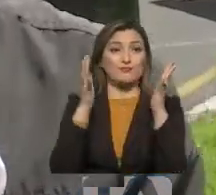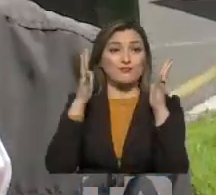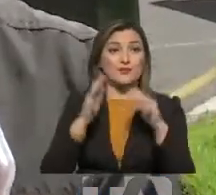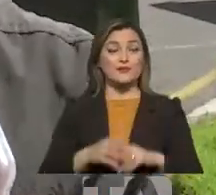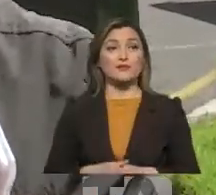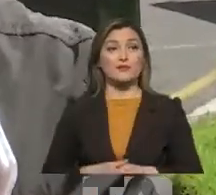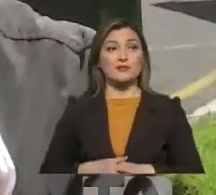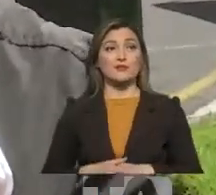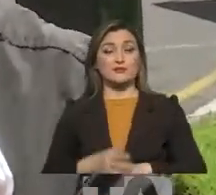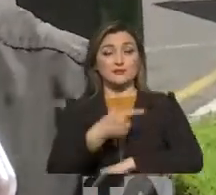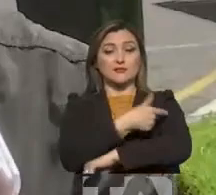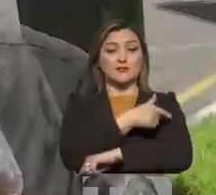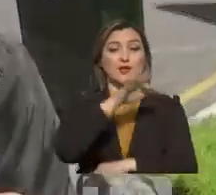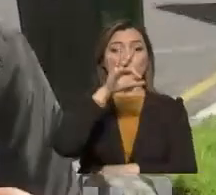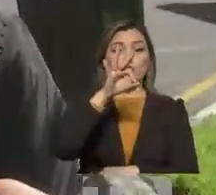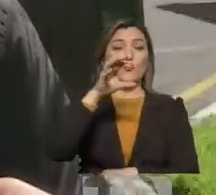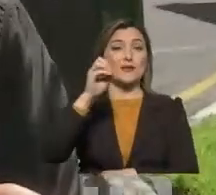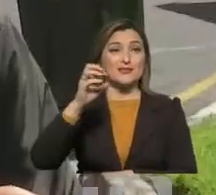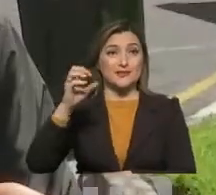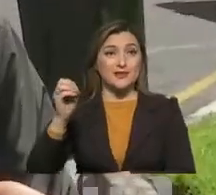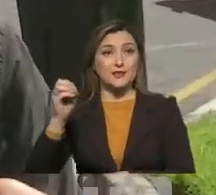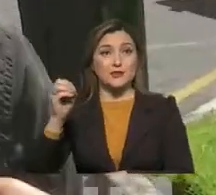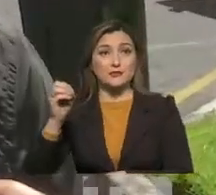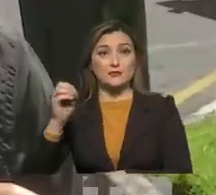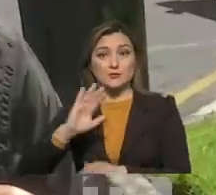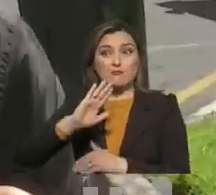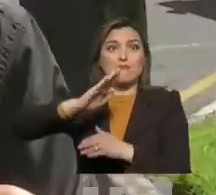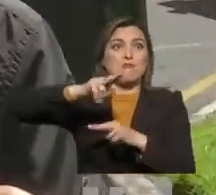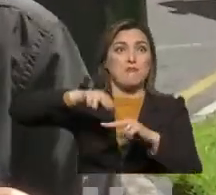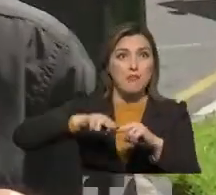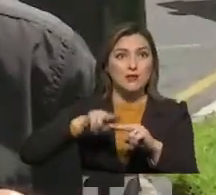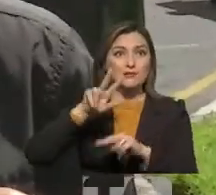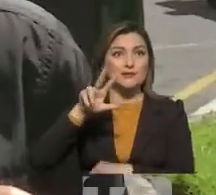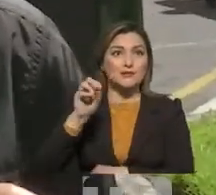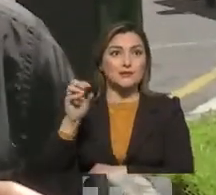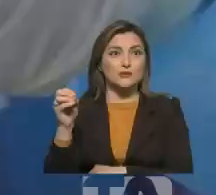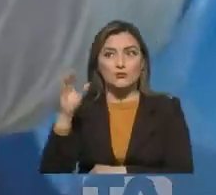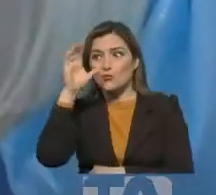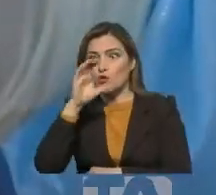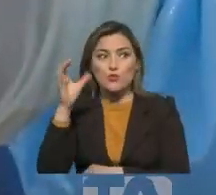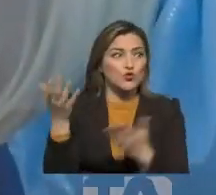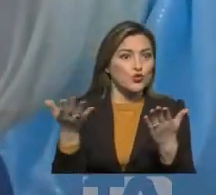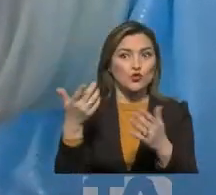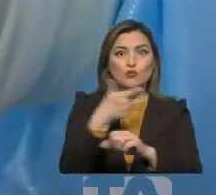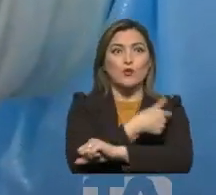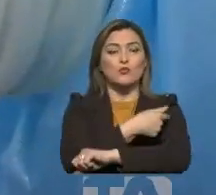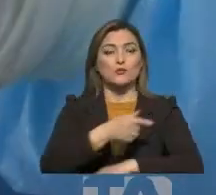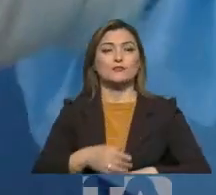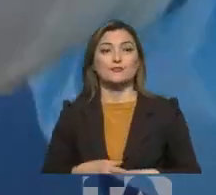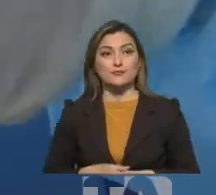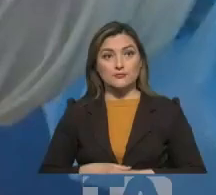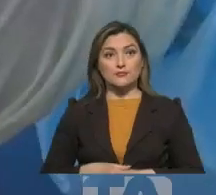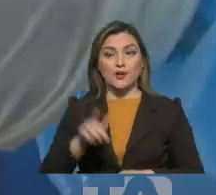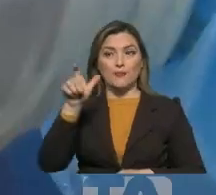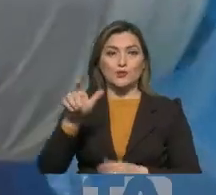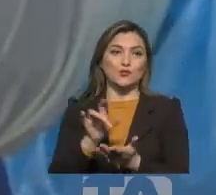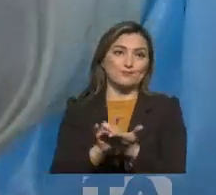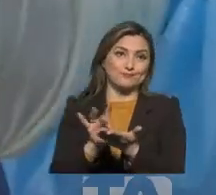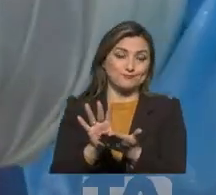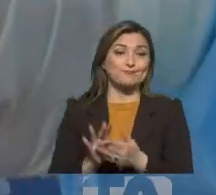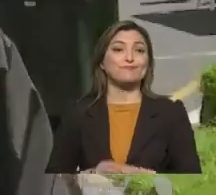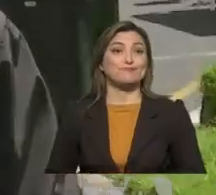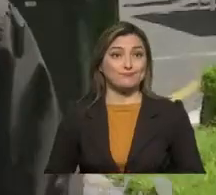vacunas para 900 personas pero usted le mete 300 personas más tiene que buscar vacunas algunas por eso ahora ese funcionario ya fue